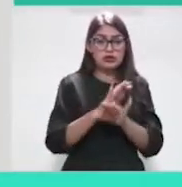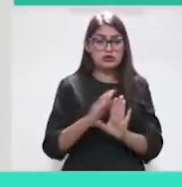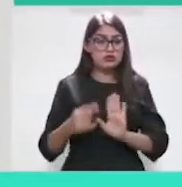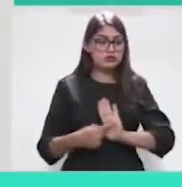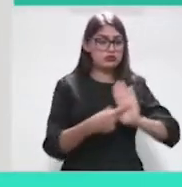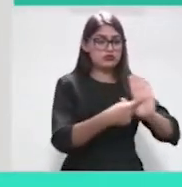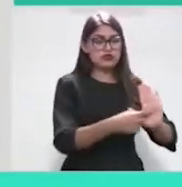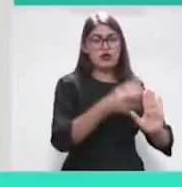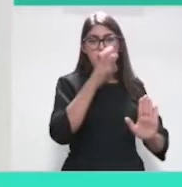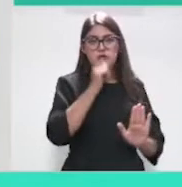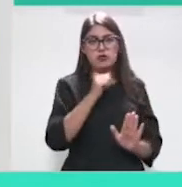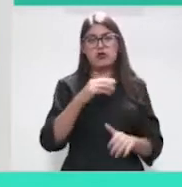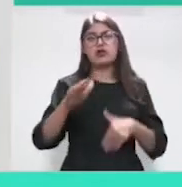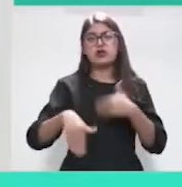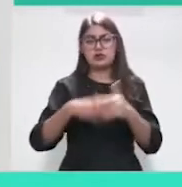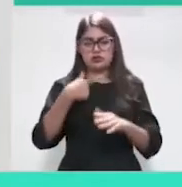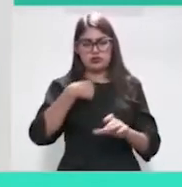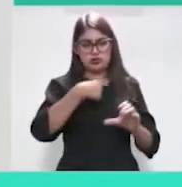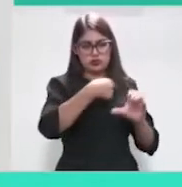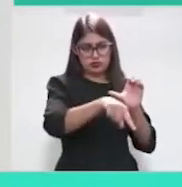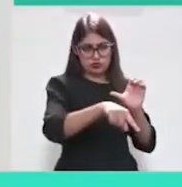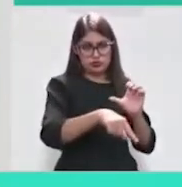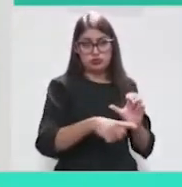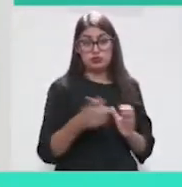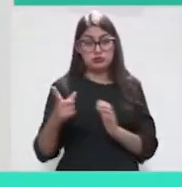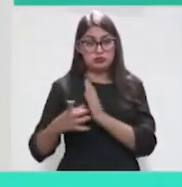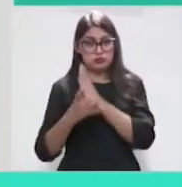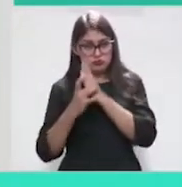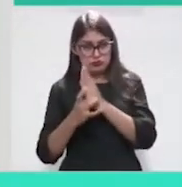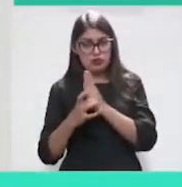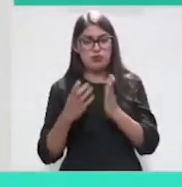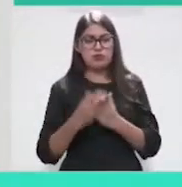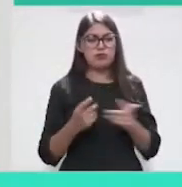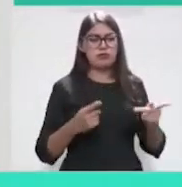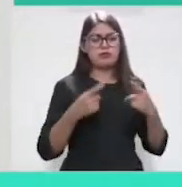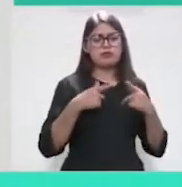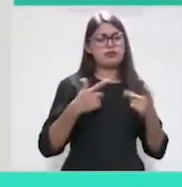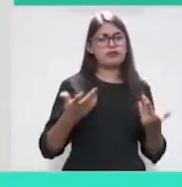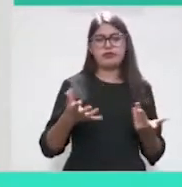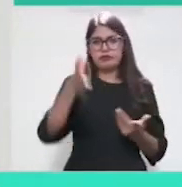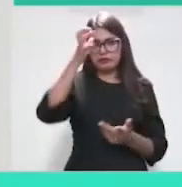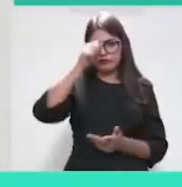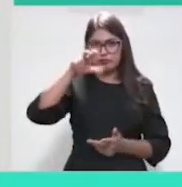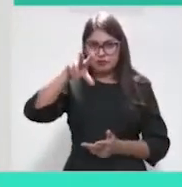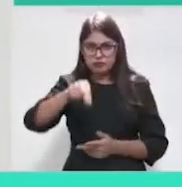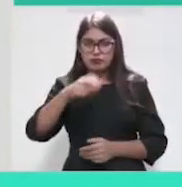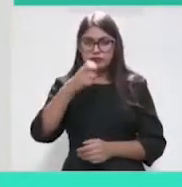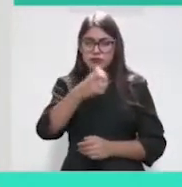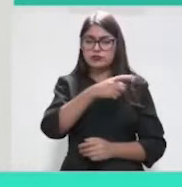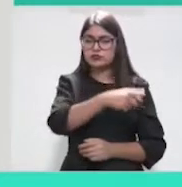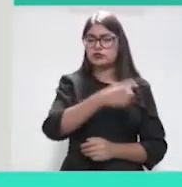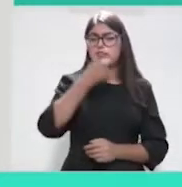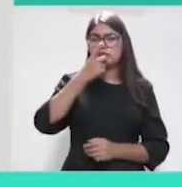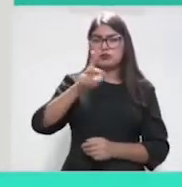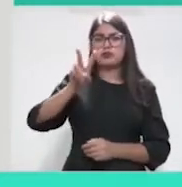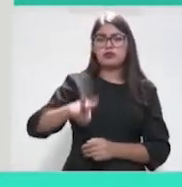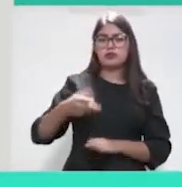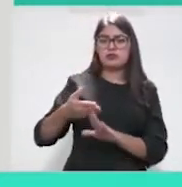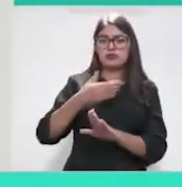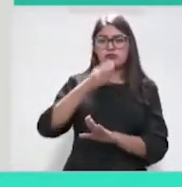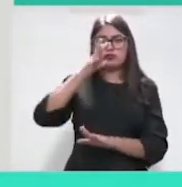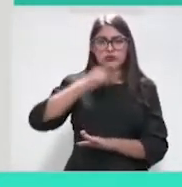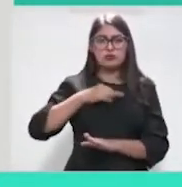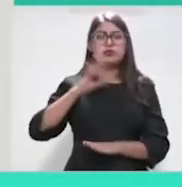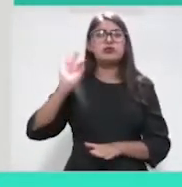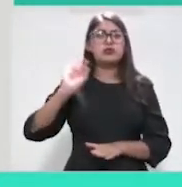por lo que le remitiría un correo electrónico. La parte recurrente se inconformó porque aunque se le había indicado